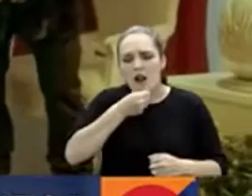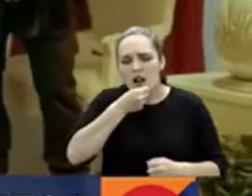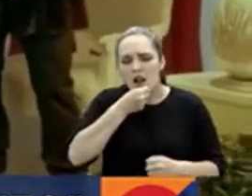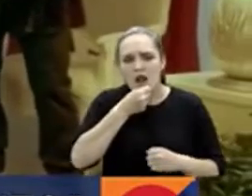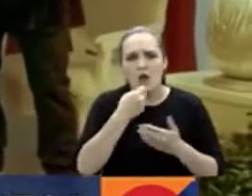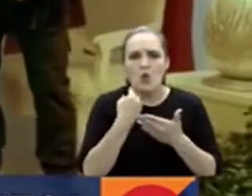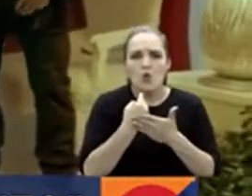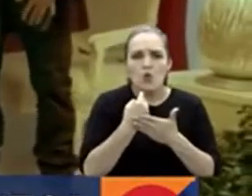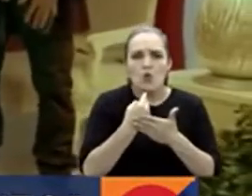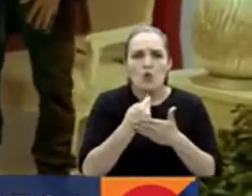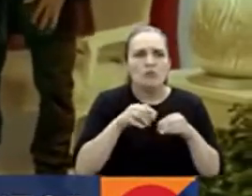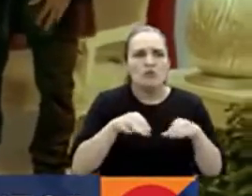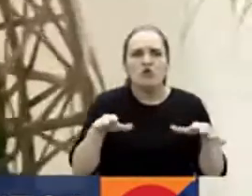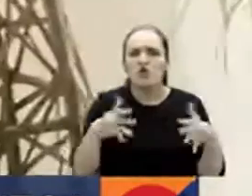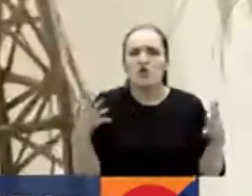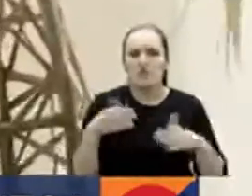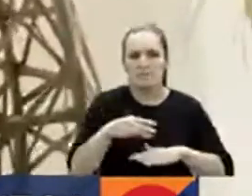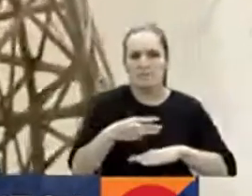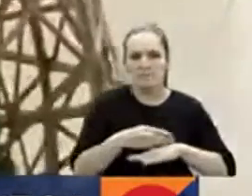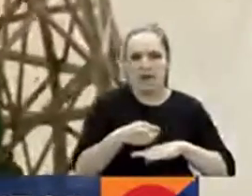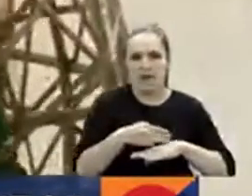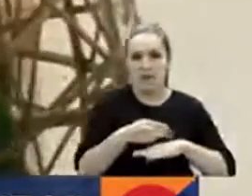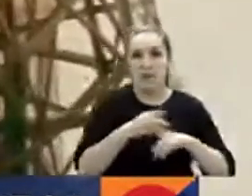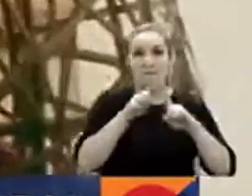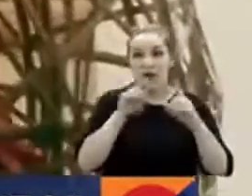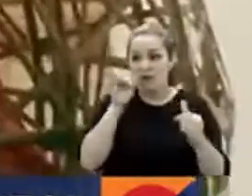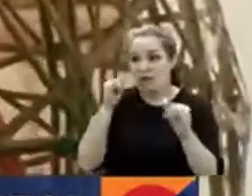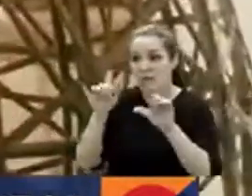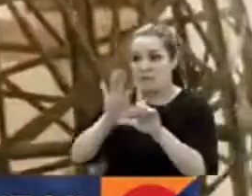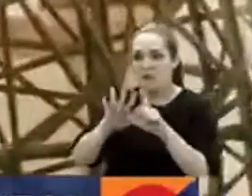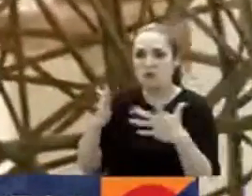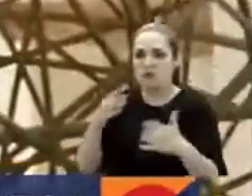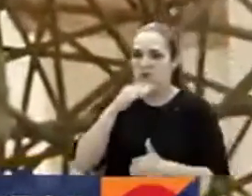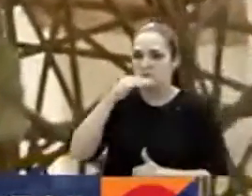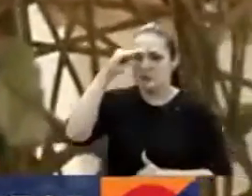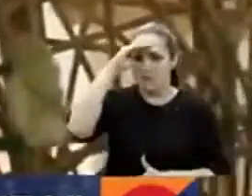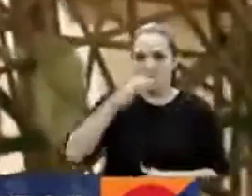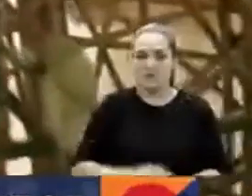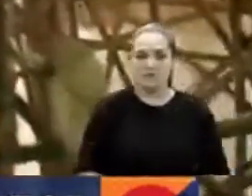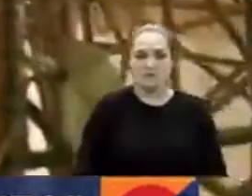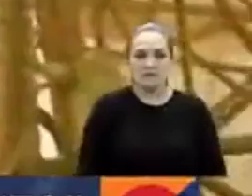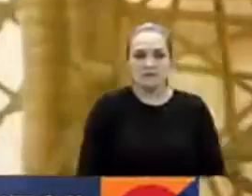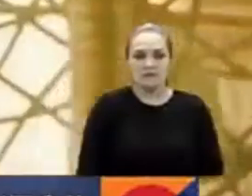Unidos. El video tuvo como locación a Medellín.